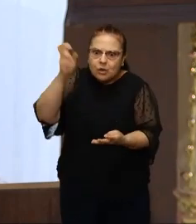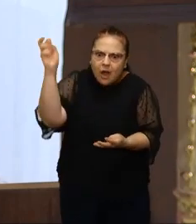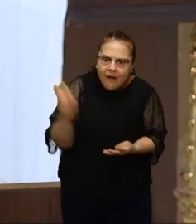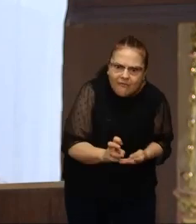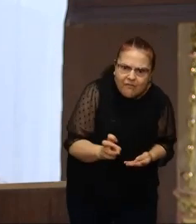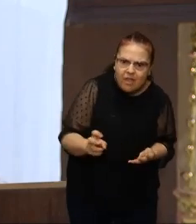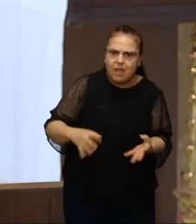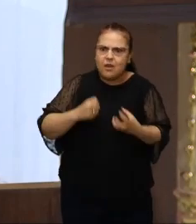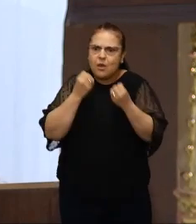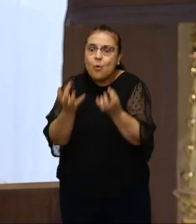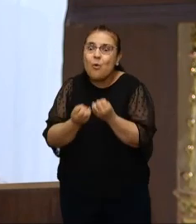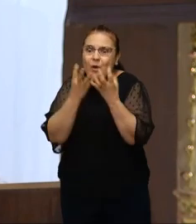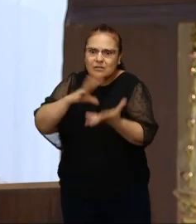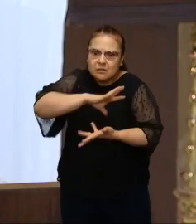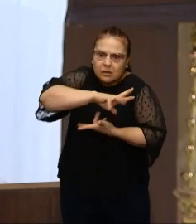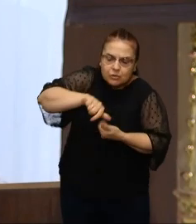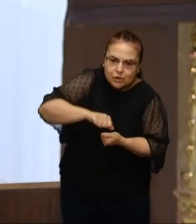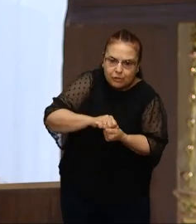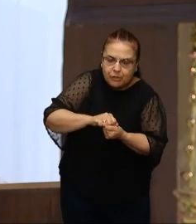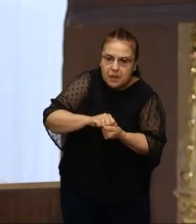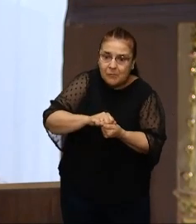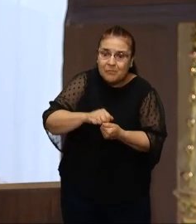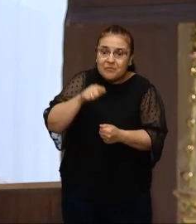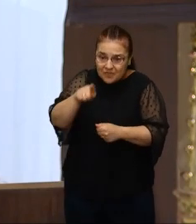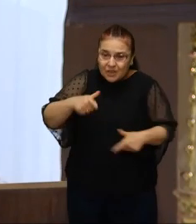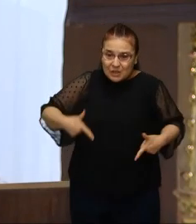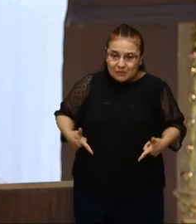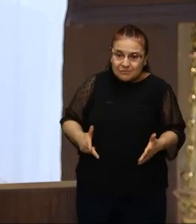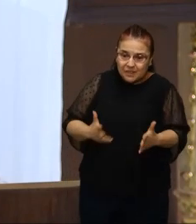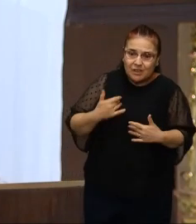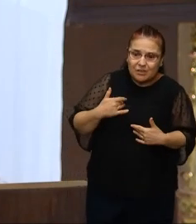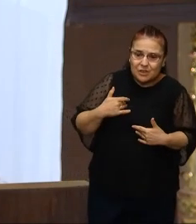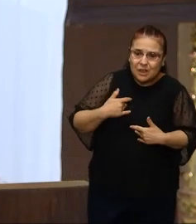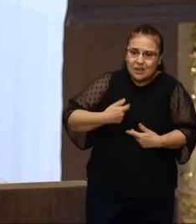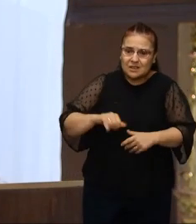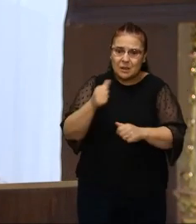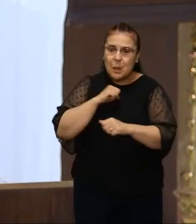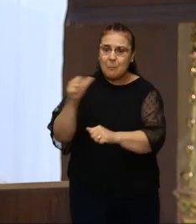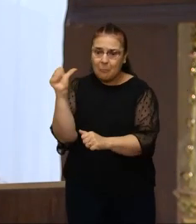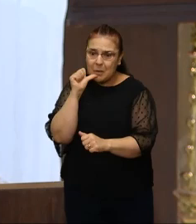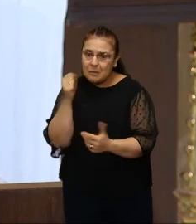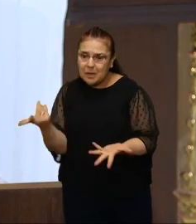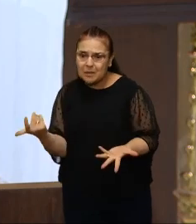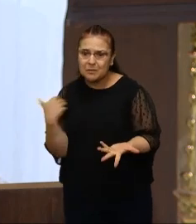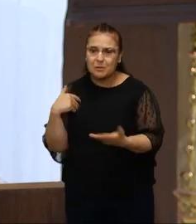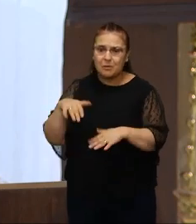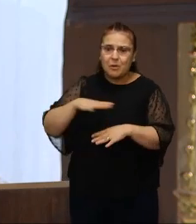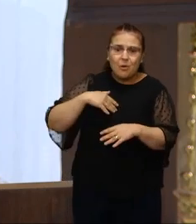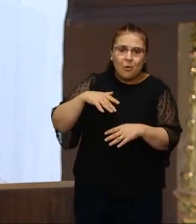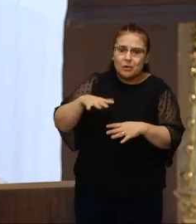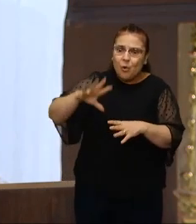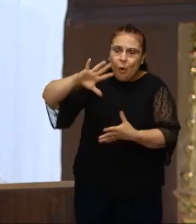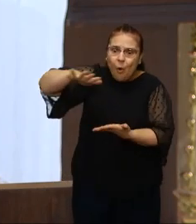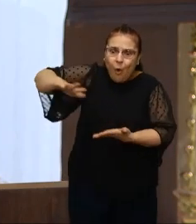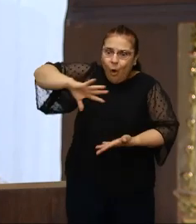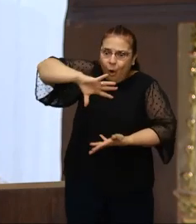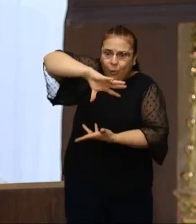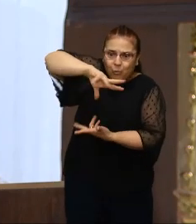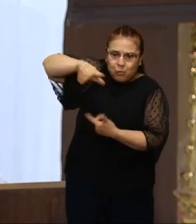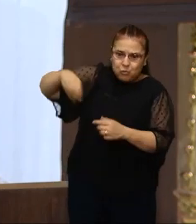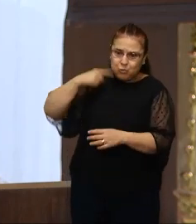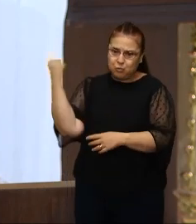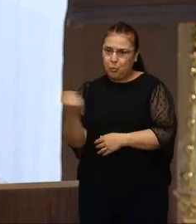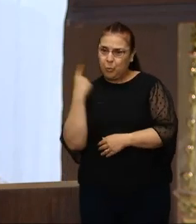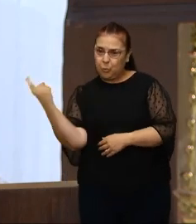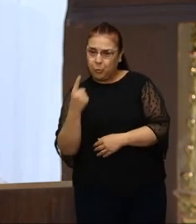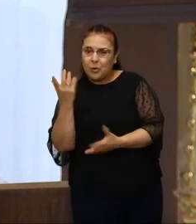esta noticia: estaban tus hijos e hijas comiendo y bebiendo en casa del hermano mayor cuando un huracán cruzó el